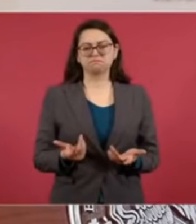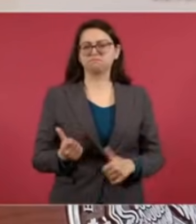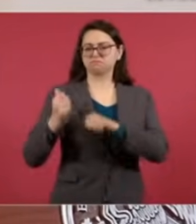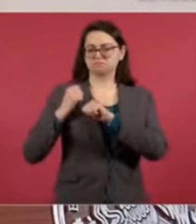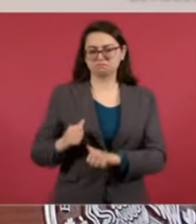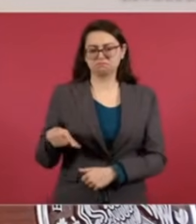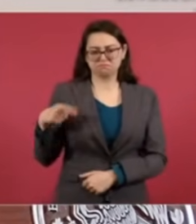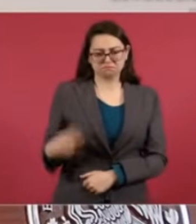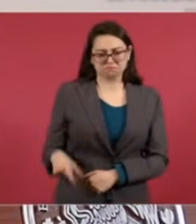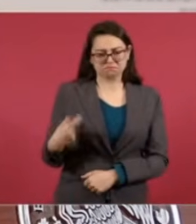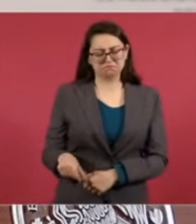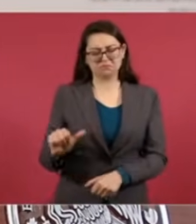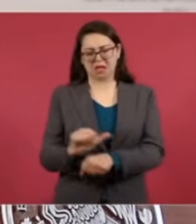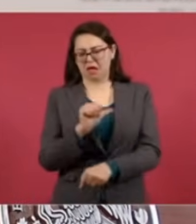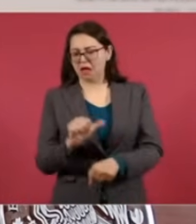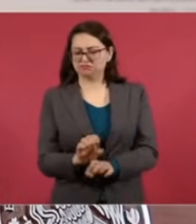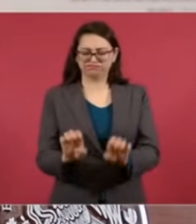Lamborghini